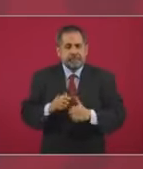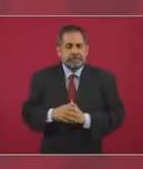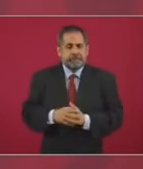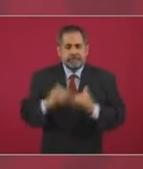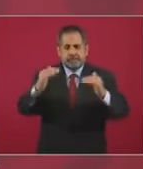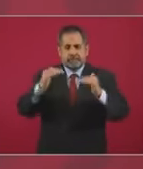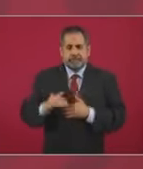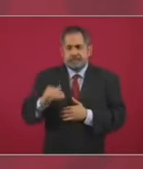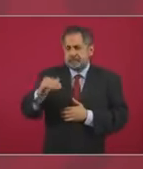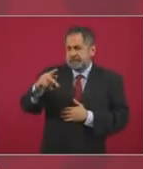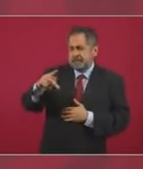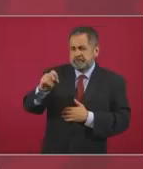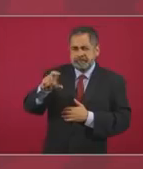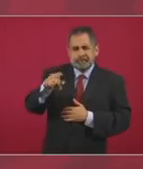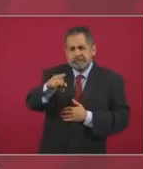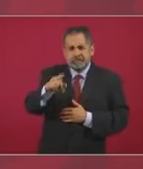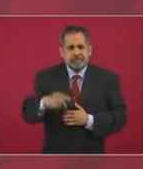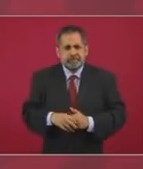sí, Paul.